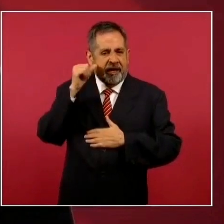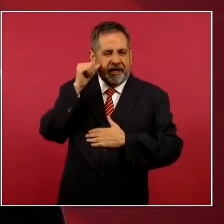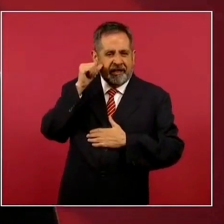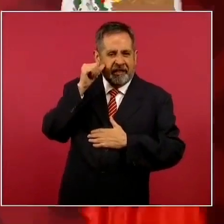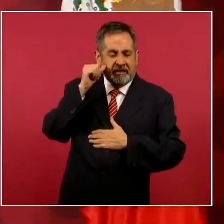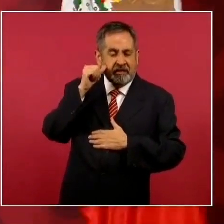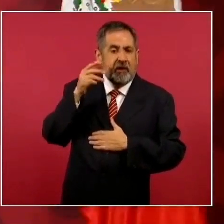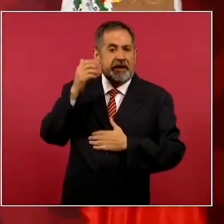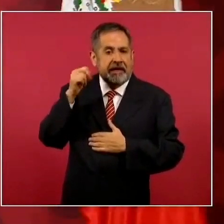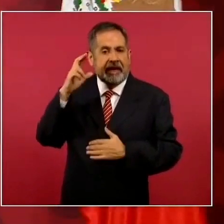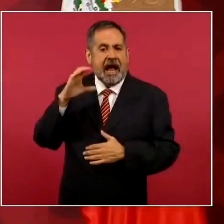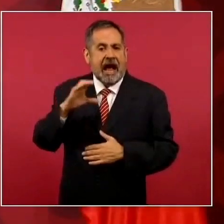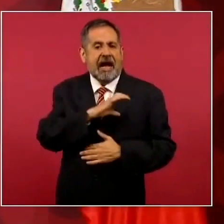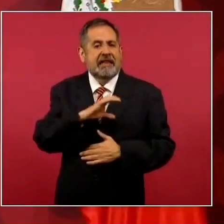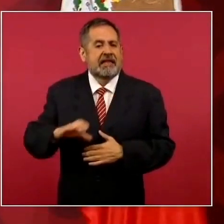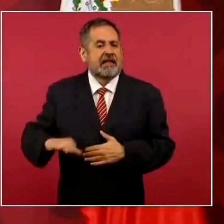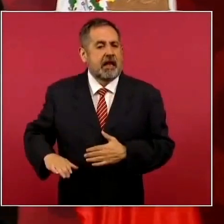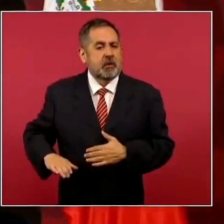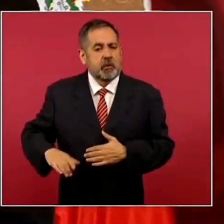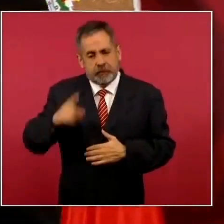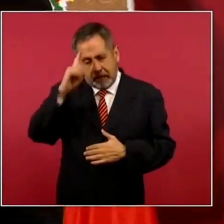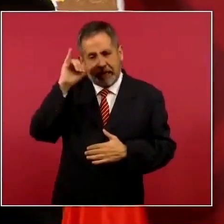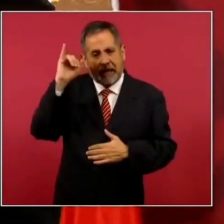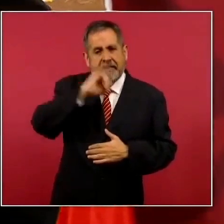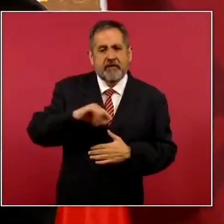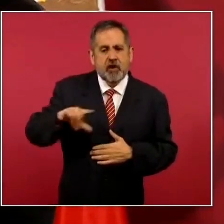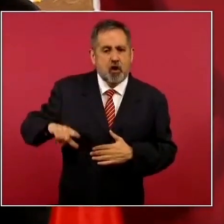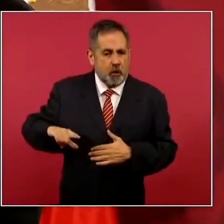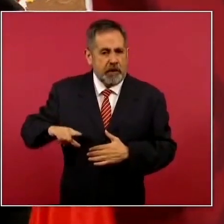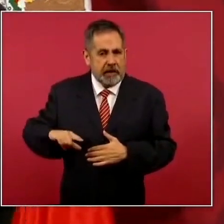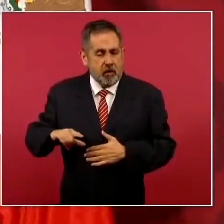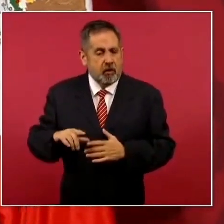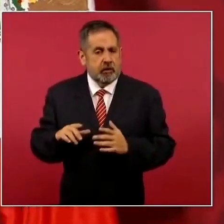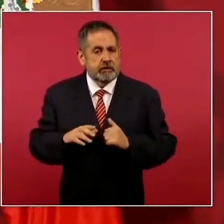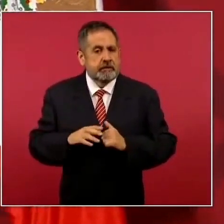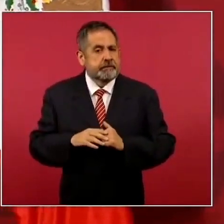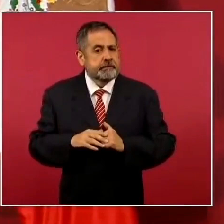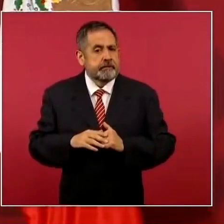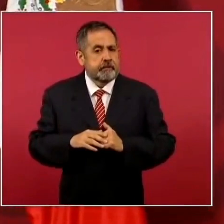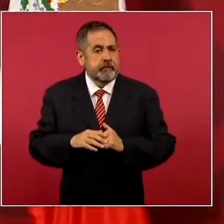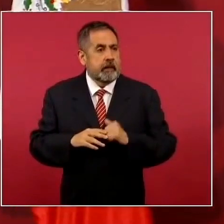fui candidato a jefe de gobierno, y de traer 10,